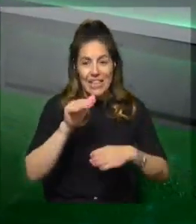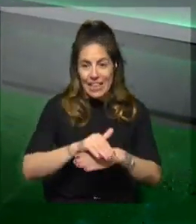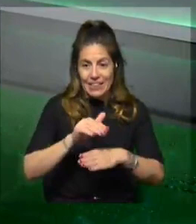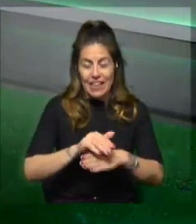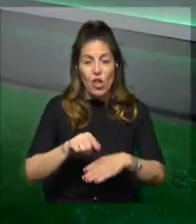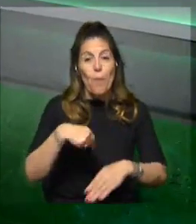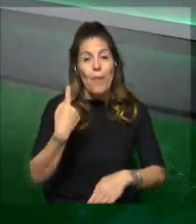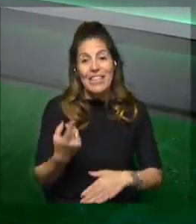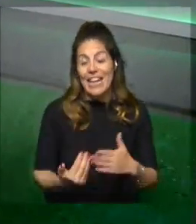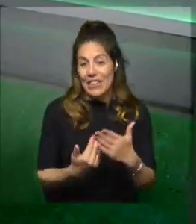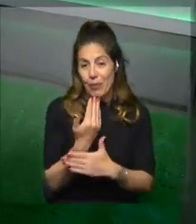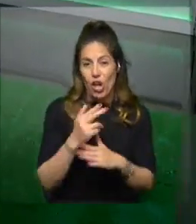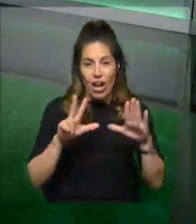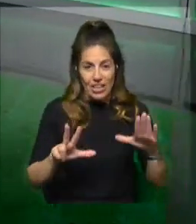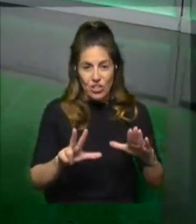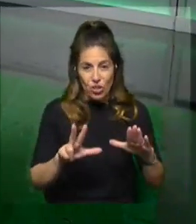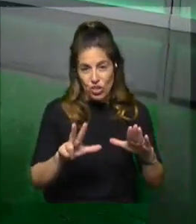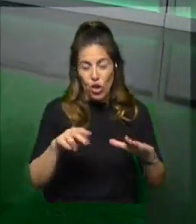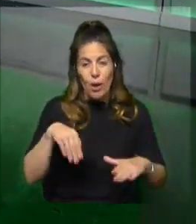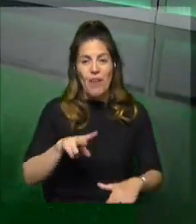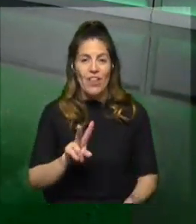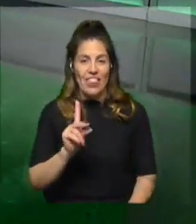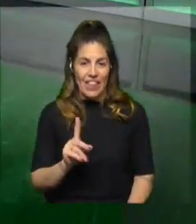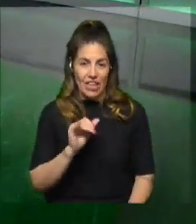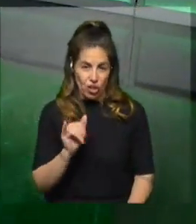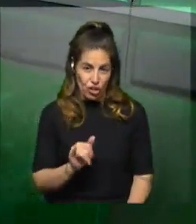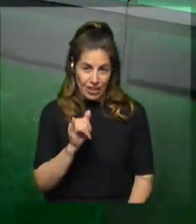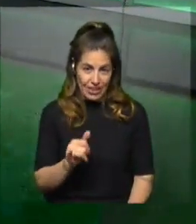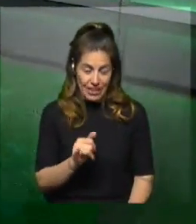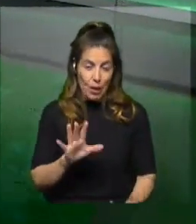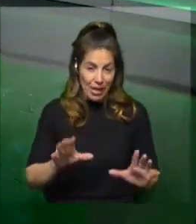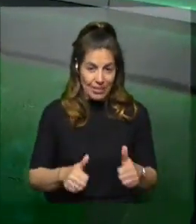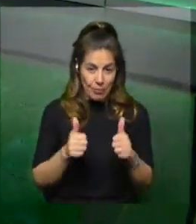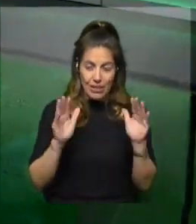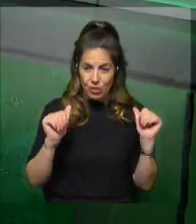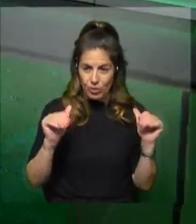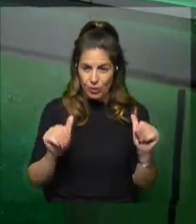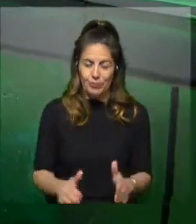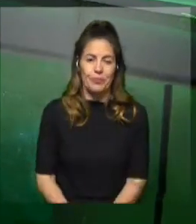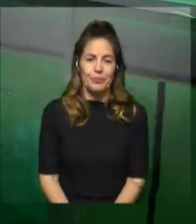mañana tempranito a las 8 con la primera edición de MBD Noticias. Que pasen muy bien. Hasta luego.